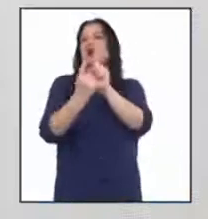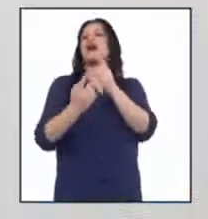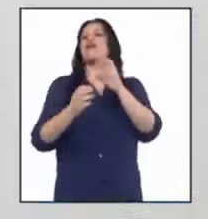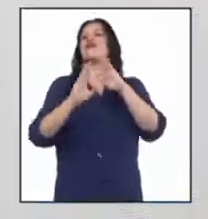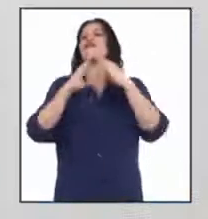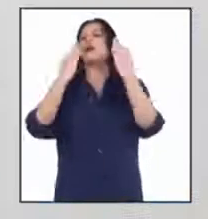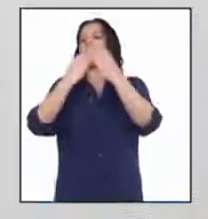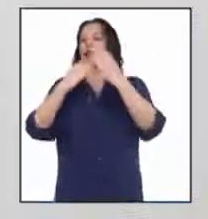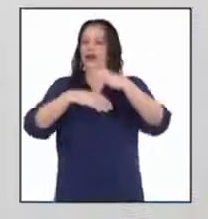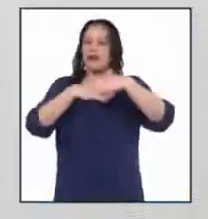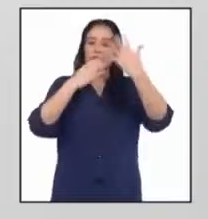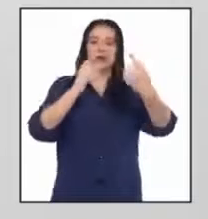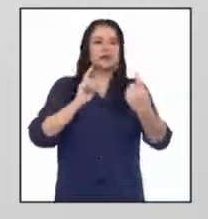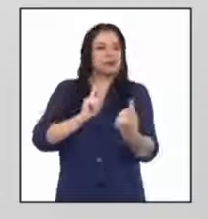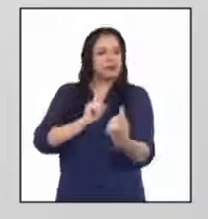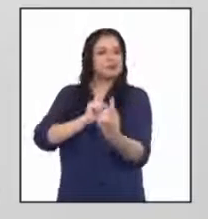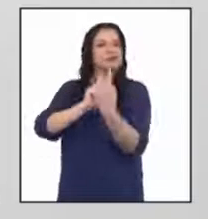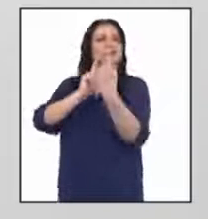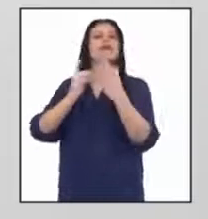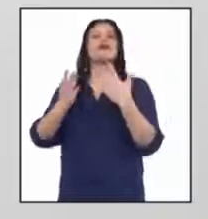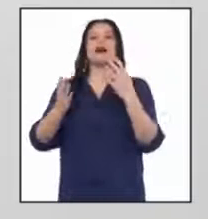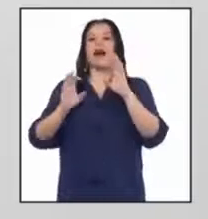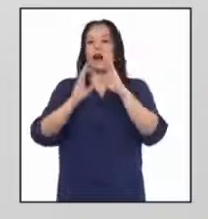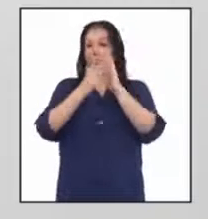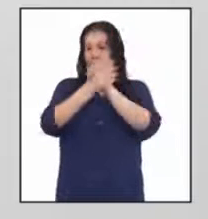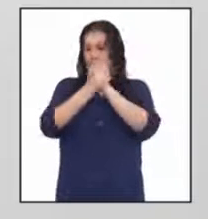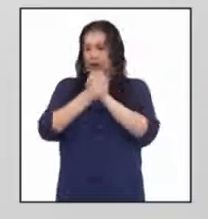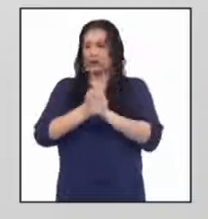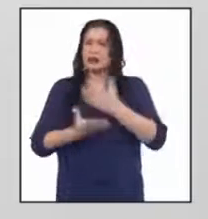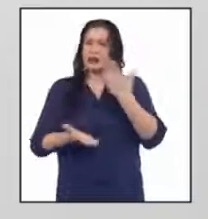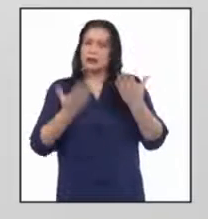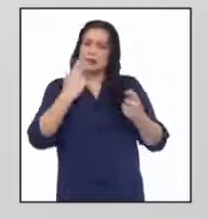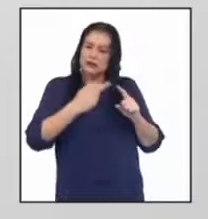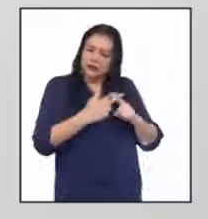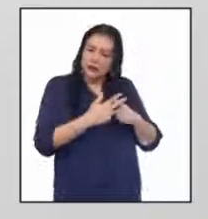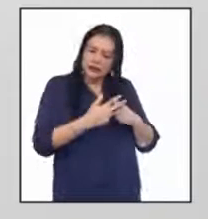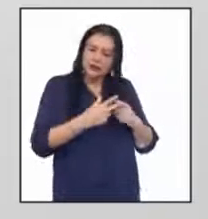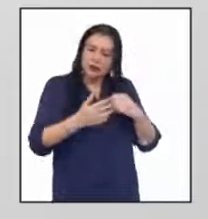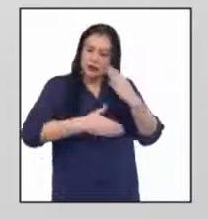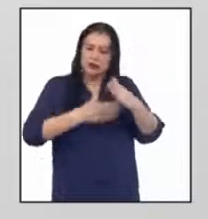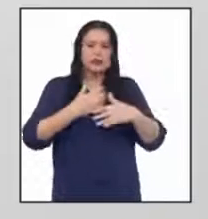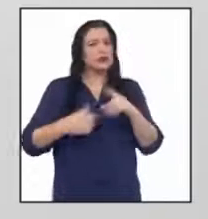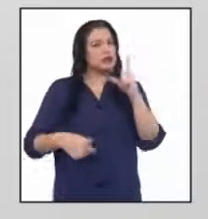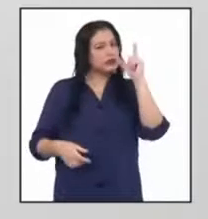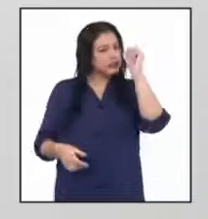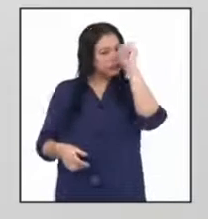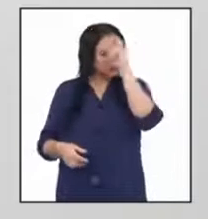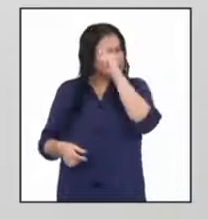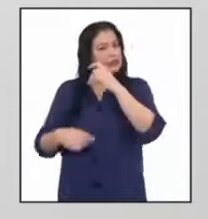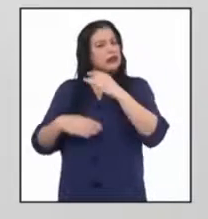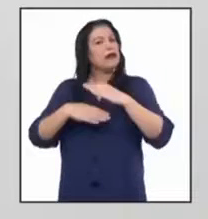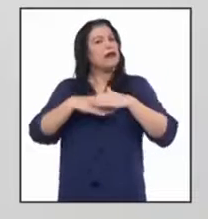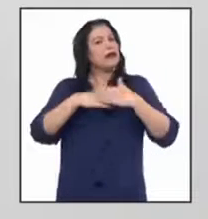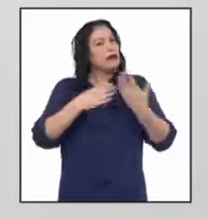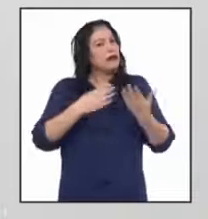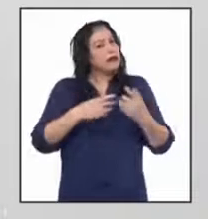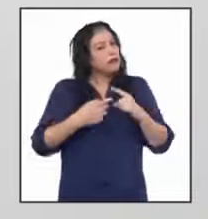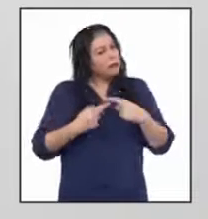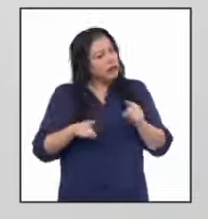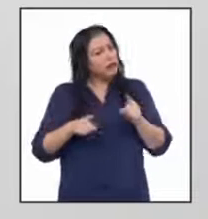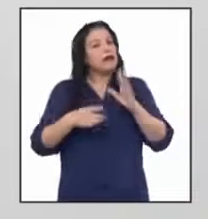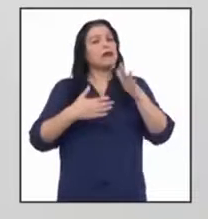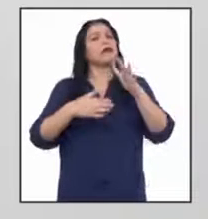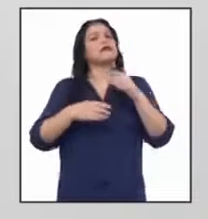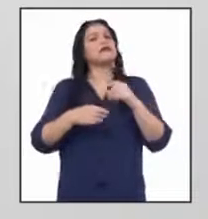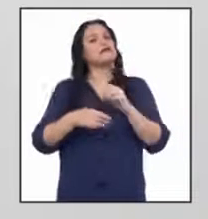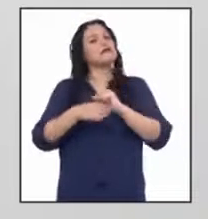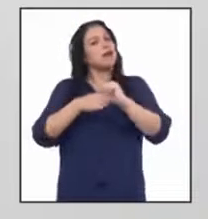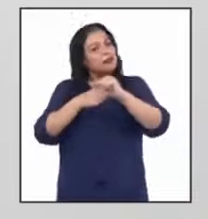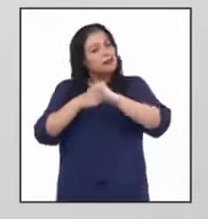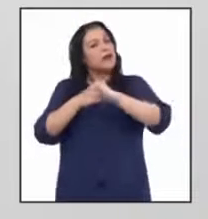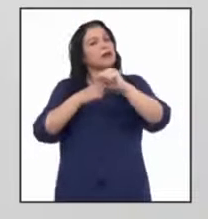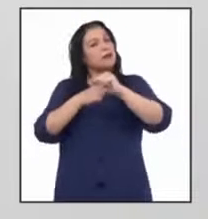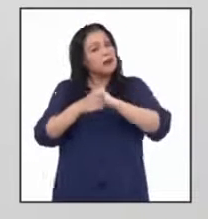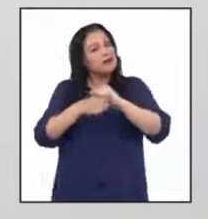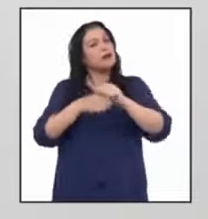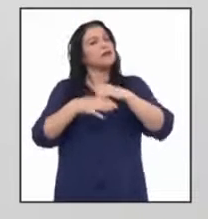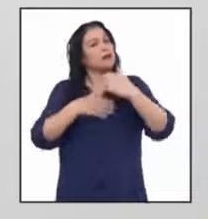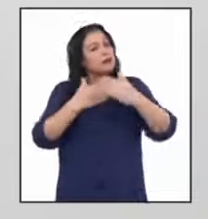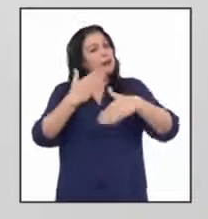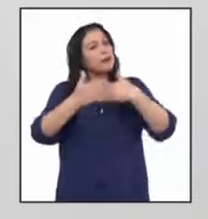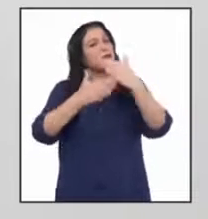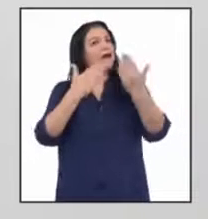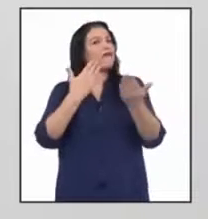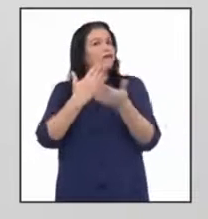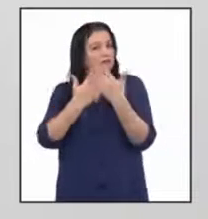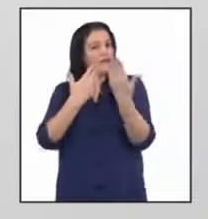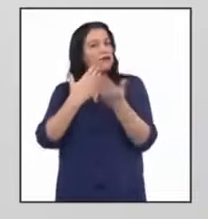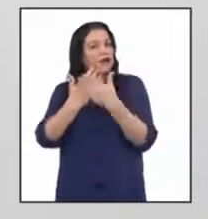amigos. Al inicio será un poco difícil el proceso, pero luego con la práctica se tornará mucho más fácil